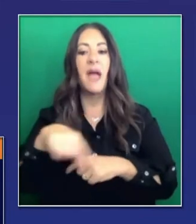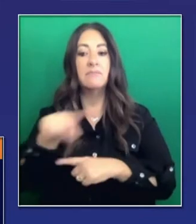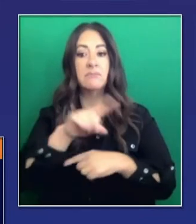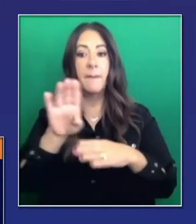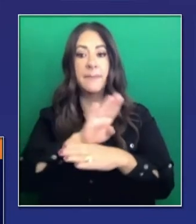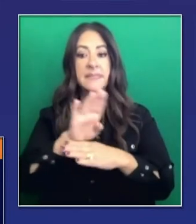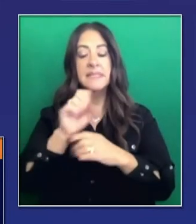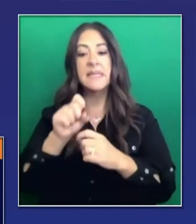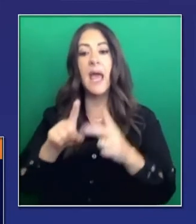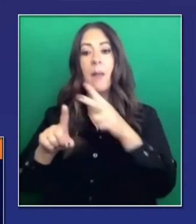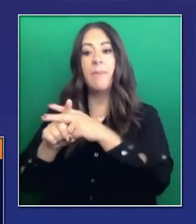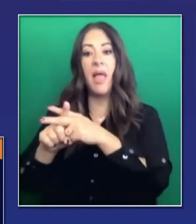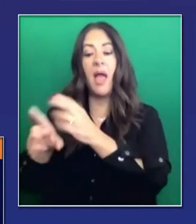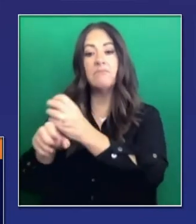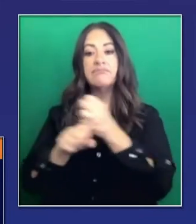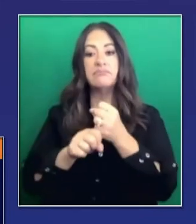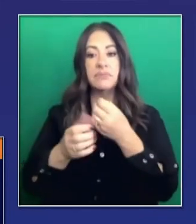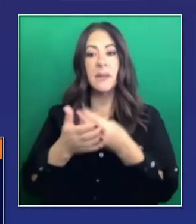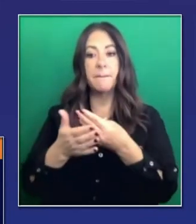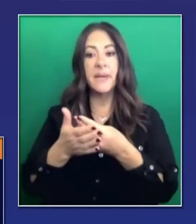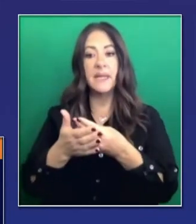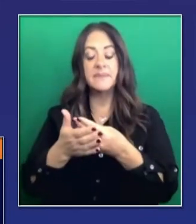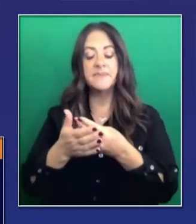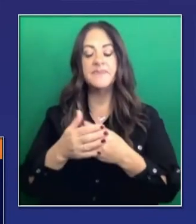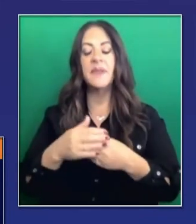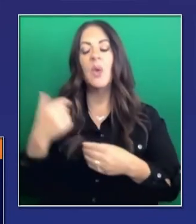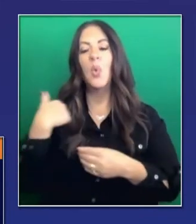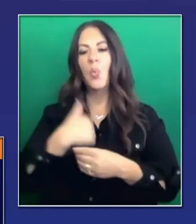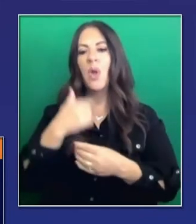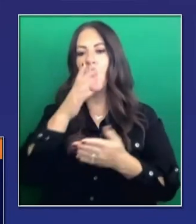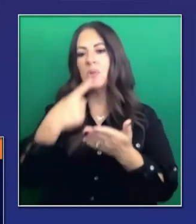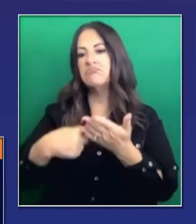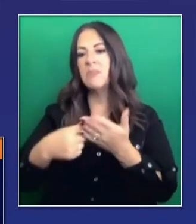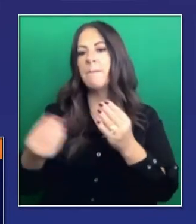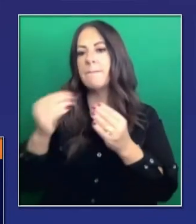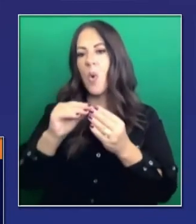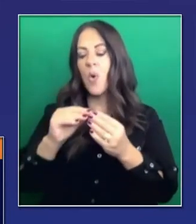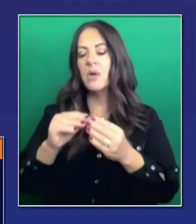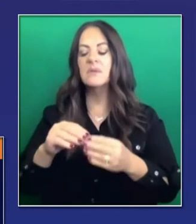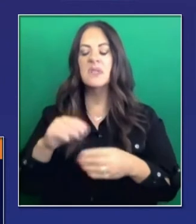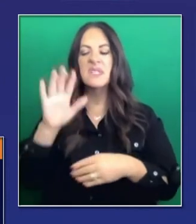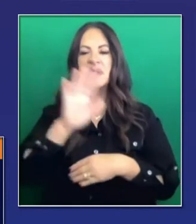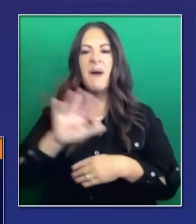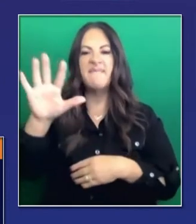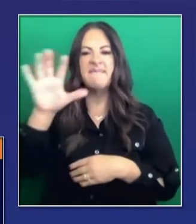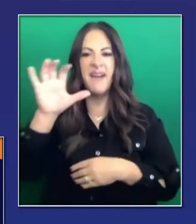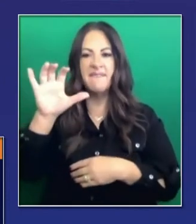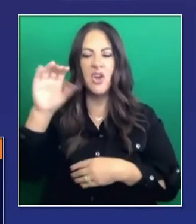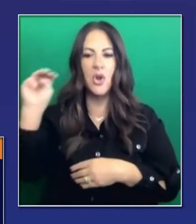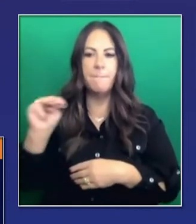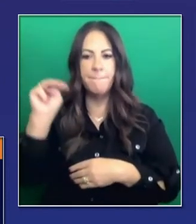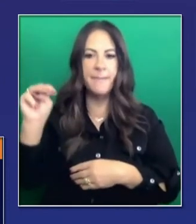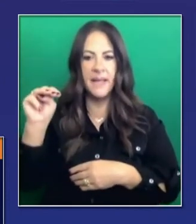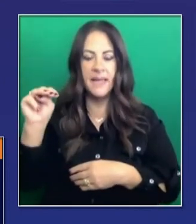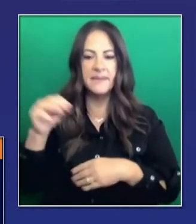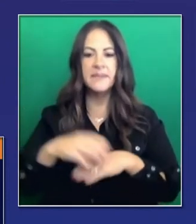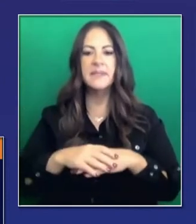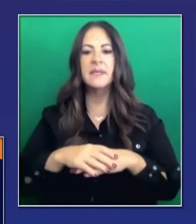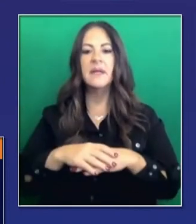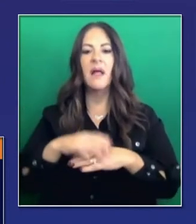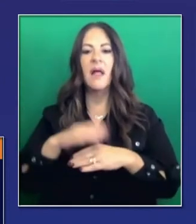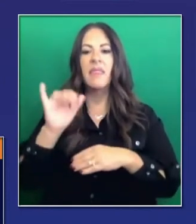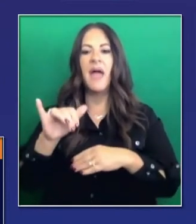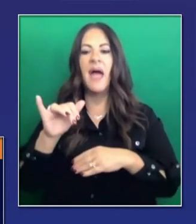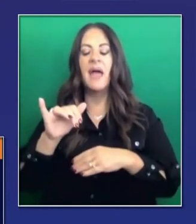más apoyo en el presupuesto de enero, de lo cual hablaré en las próximas semanas. Son $500,000 en subvenciones